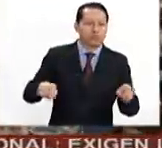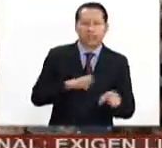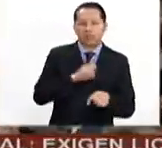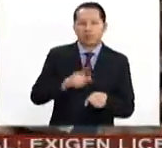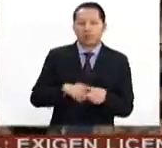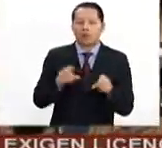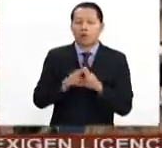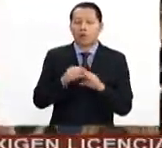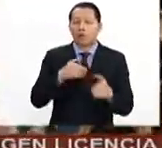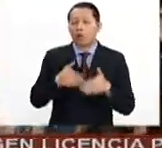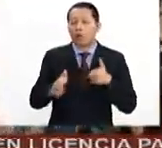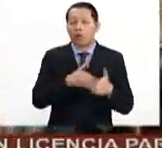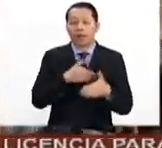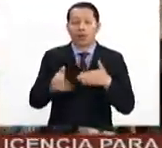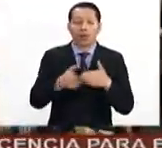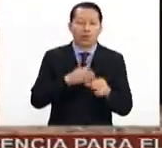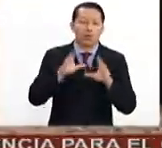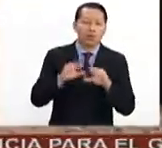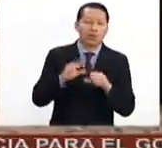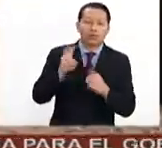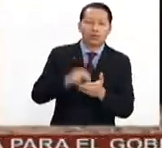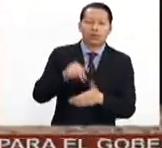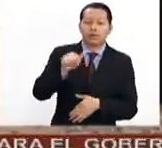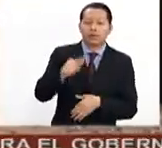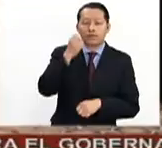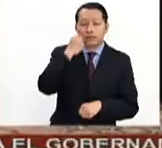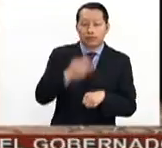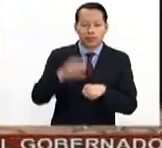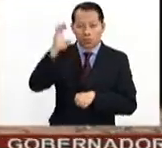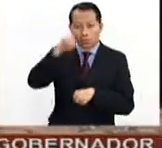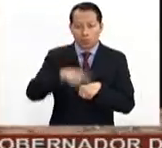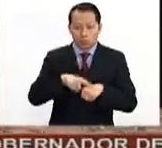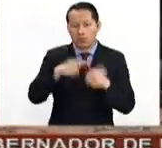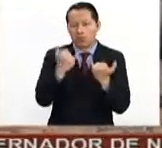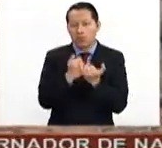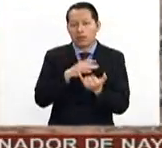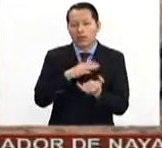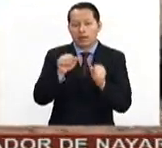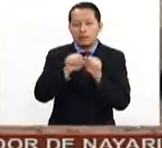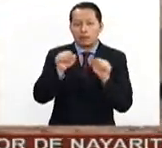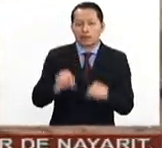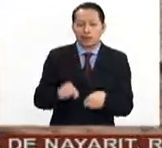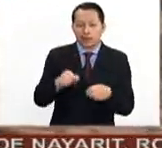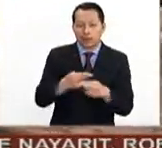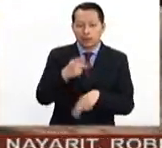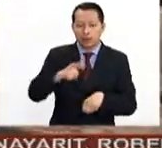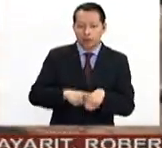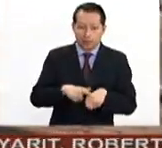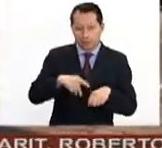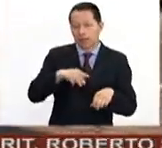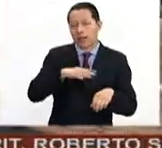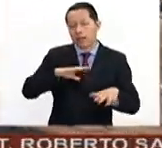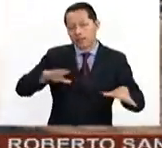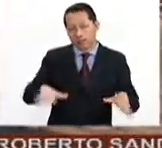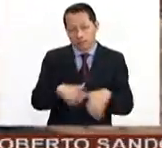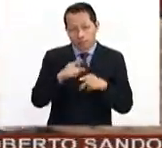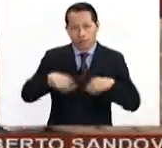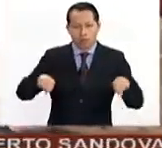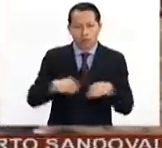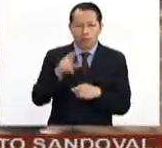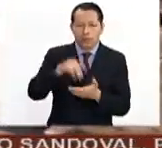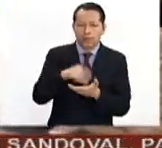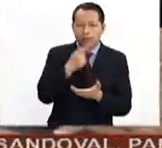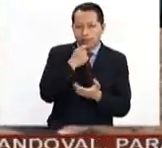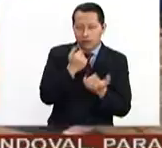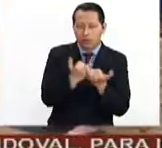modelo pedagógico, que se creó en 2016 por la Secretaría de Cultura a través del Sistema Nacional de Fomento Musical, integra a 2.000